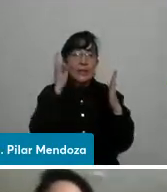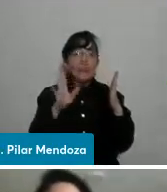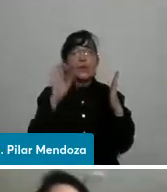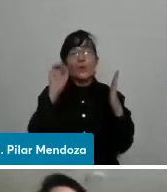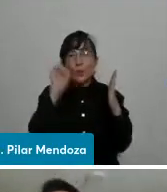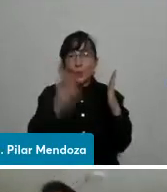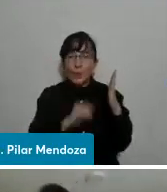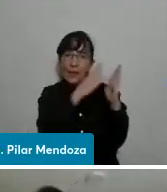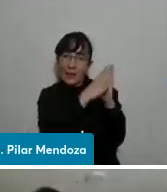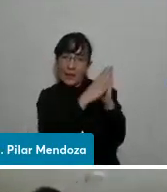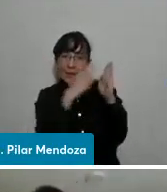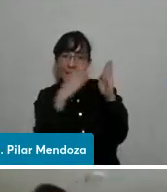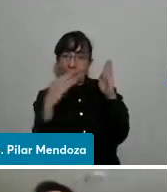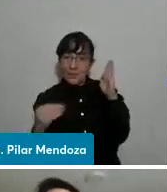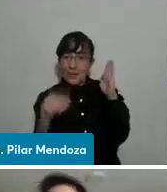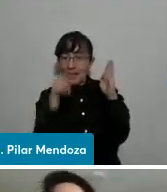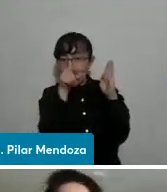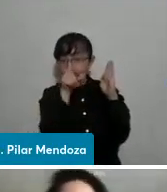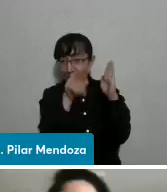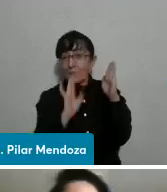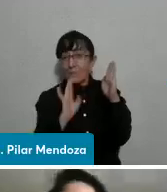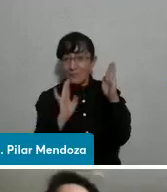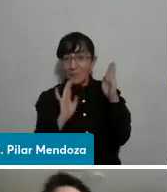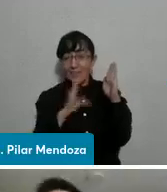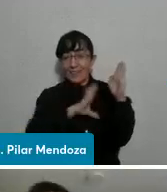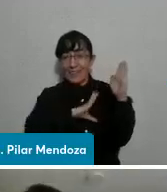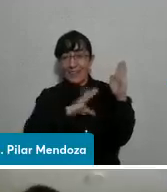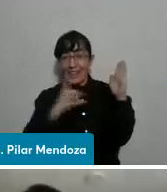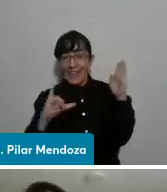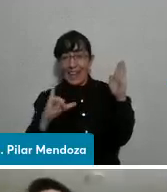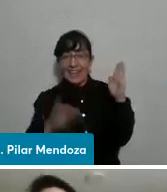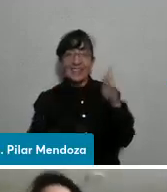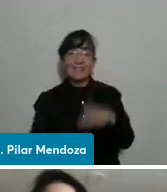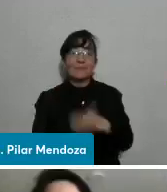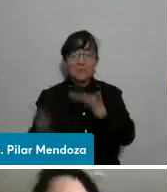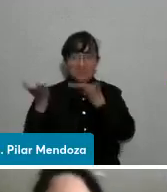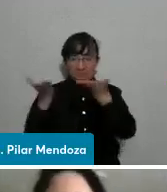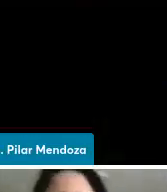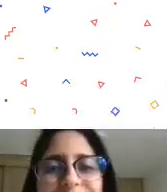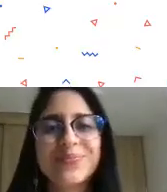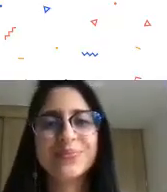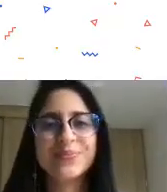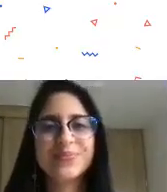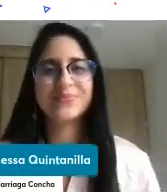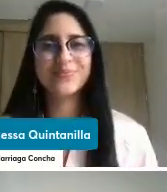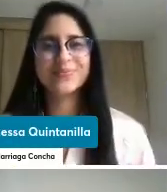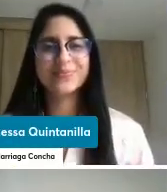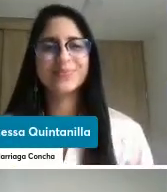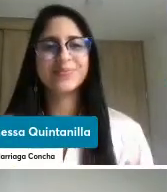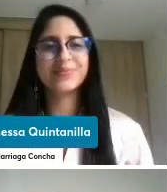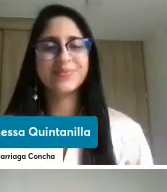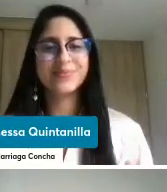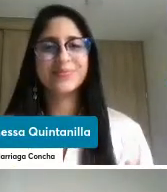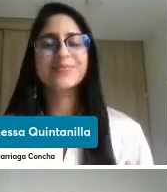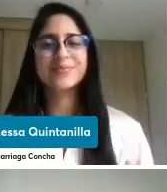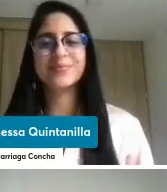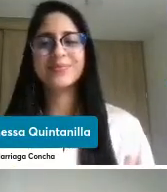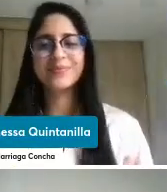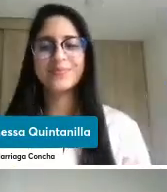experiencia que usted está desarrollando en Cali. Profe, adelante y lo escuchamos. Vale, muchas